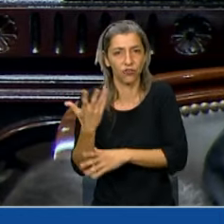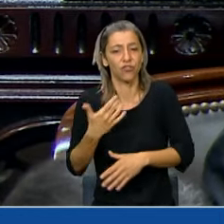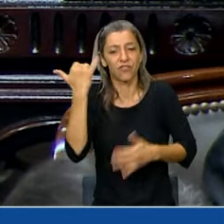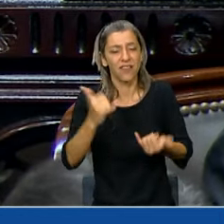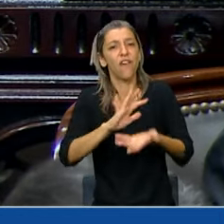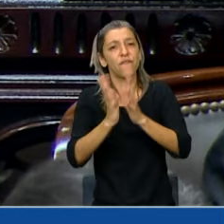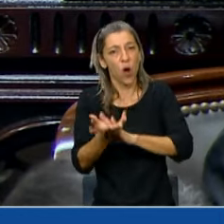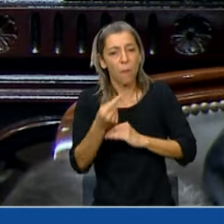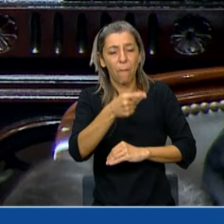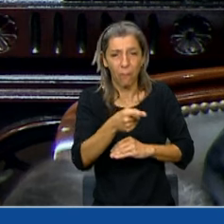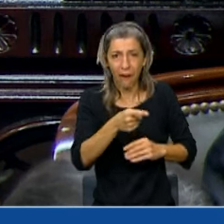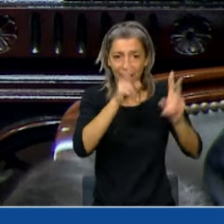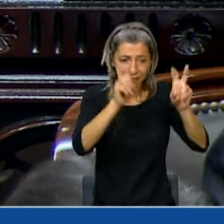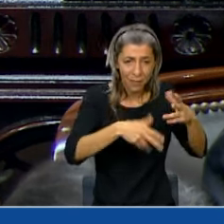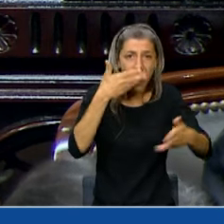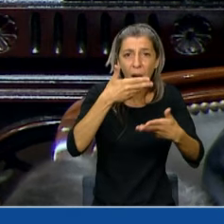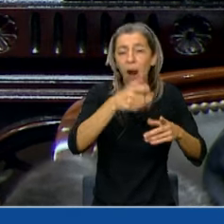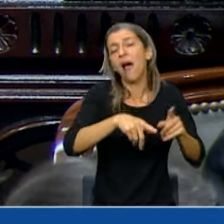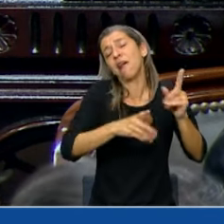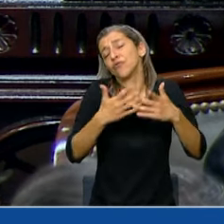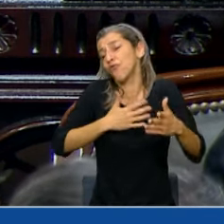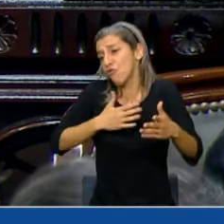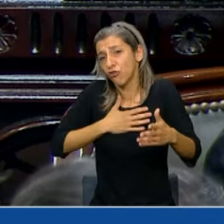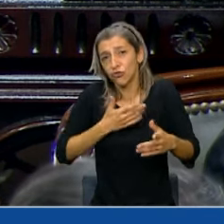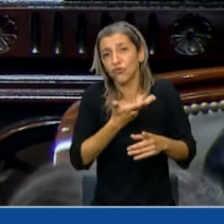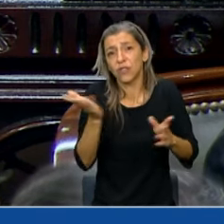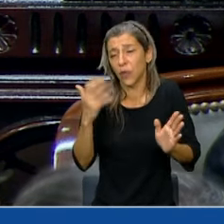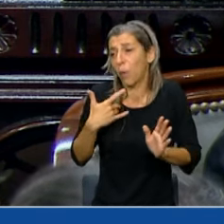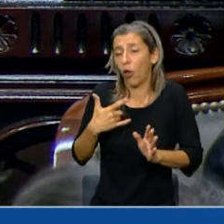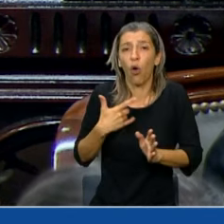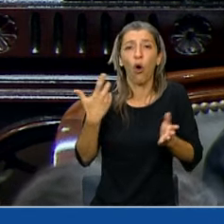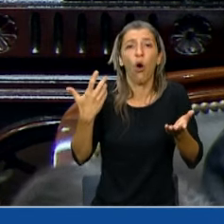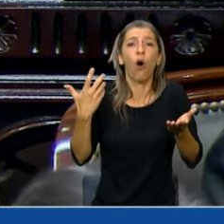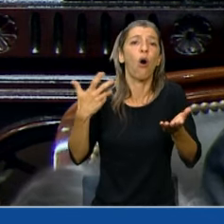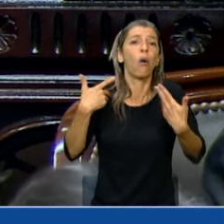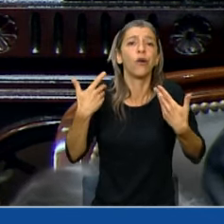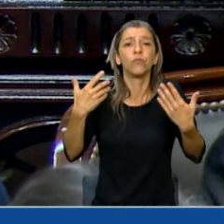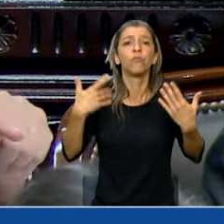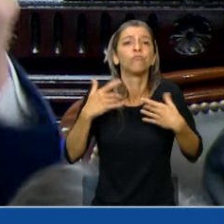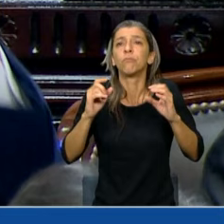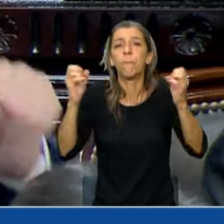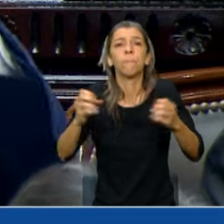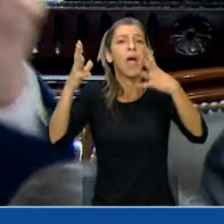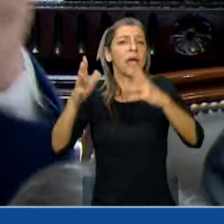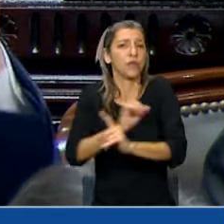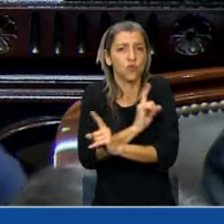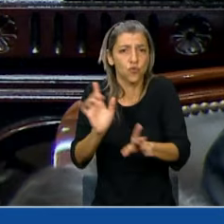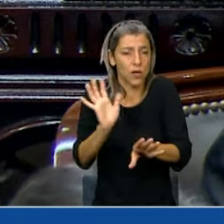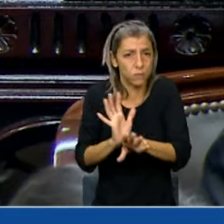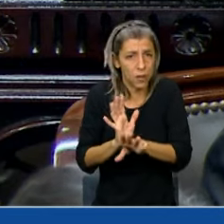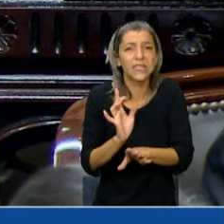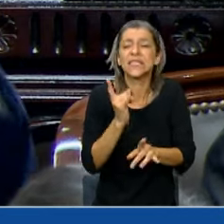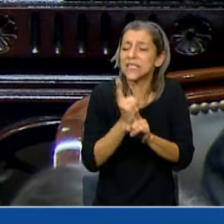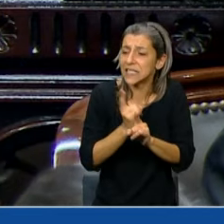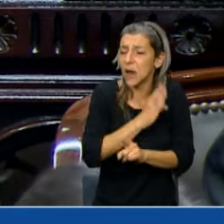lamento informarles a los fundamentalistas de la coyuntura que esto no es así y siempre repito en cada Rincón de